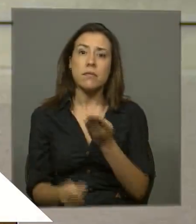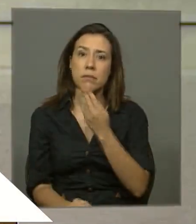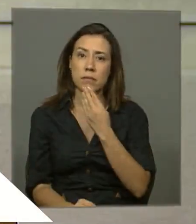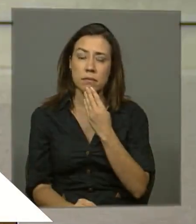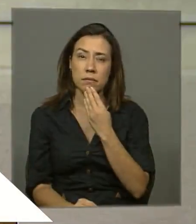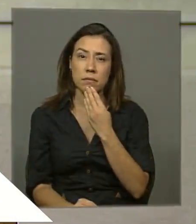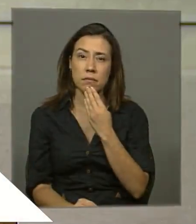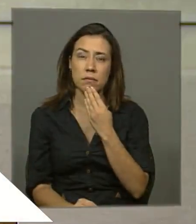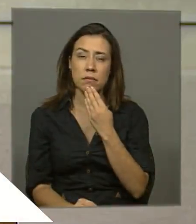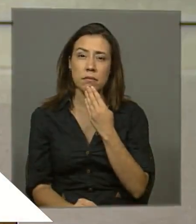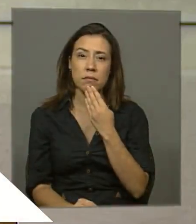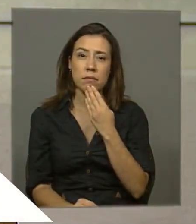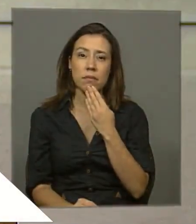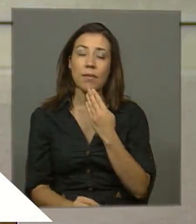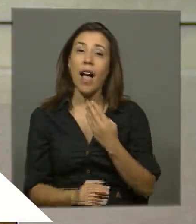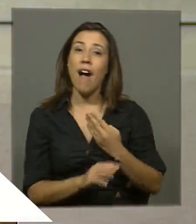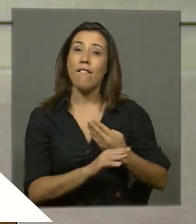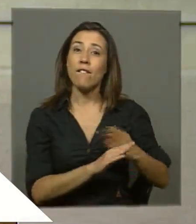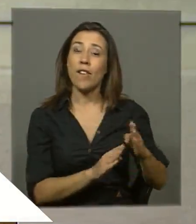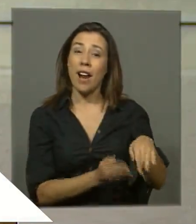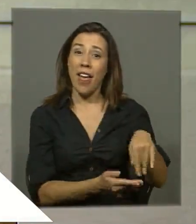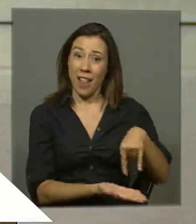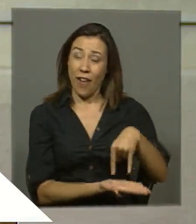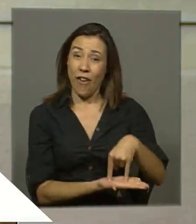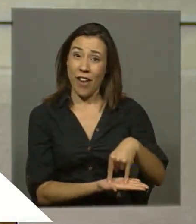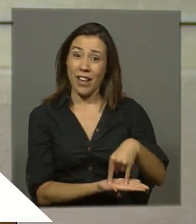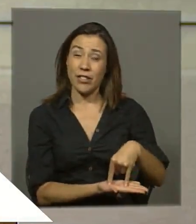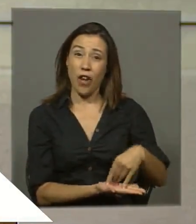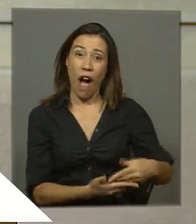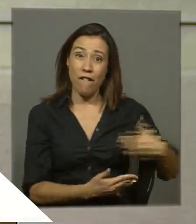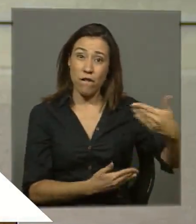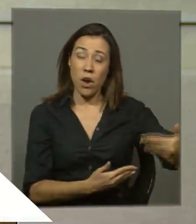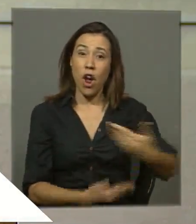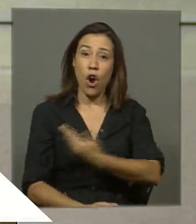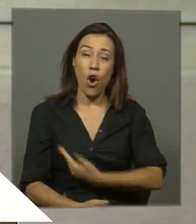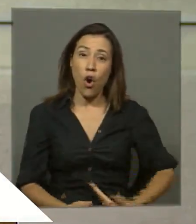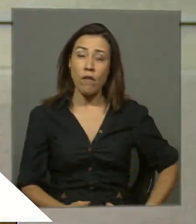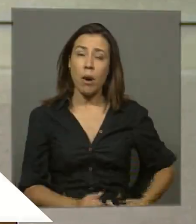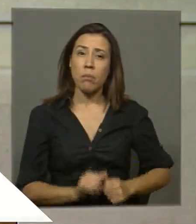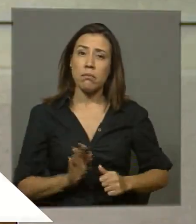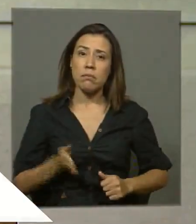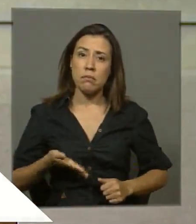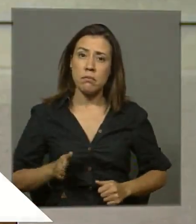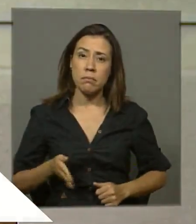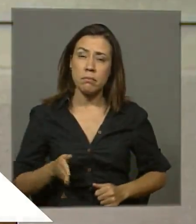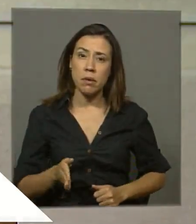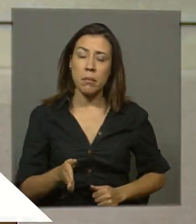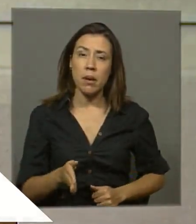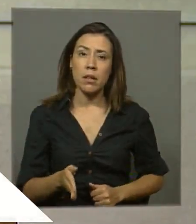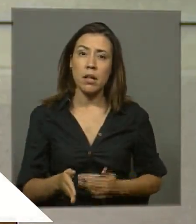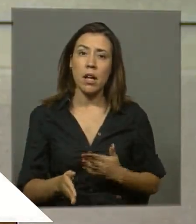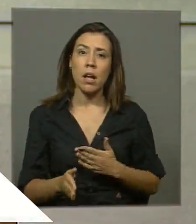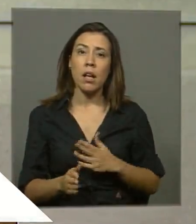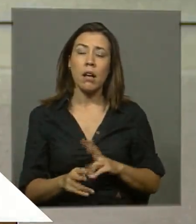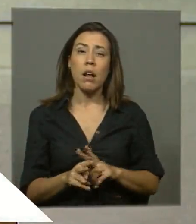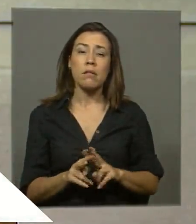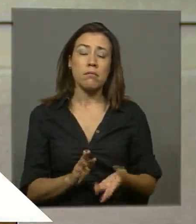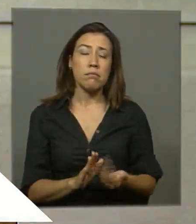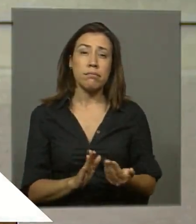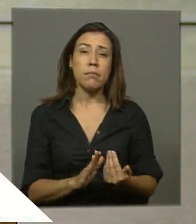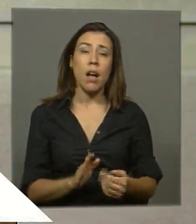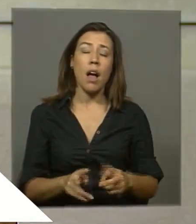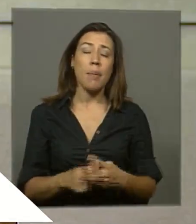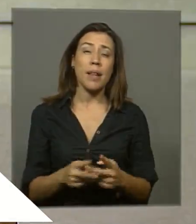ya fuera de la sede legislativa vemos como el propio gobierno sistemáticamente se encargó de socavar las herramientas